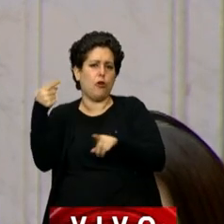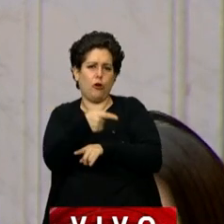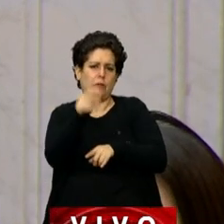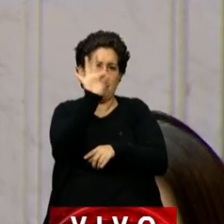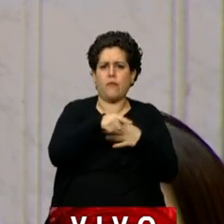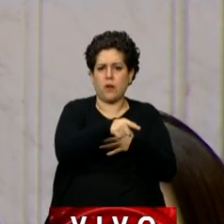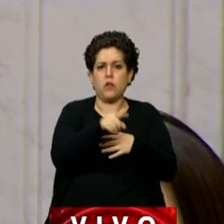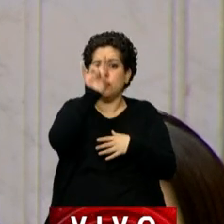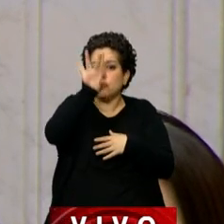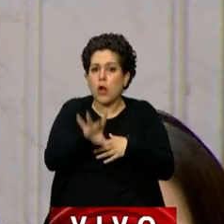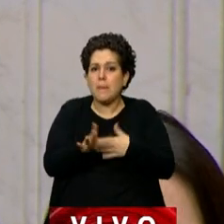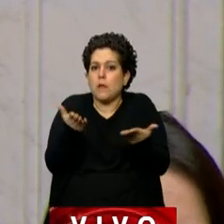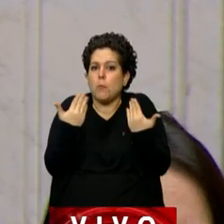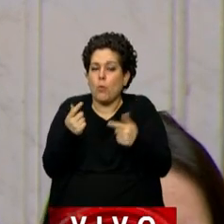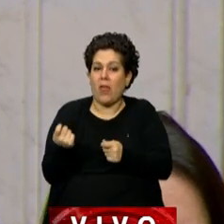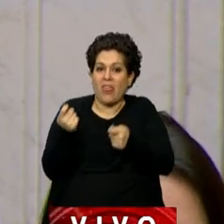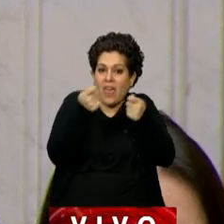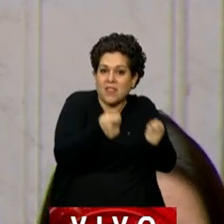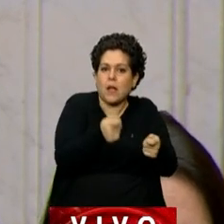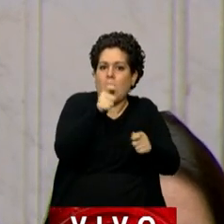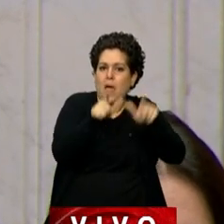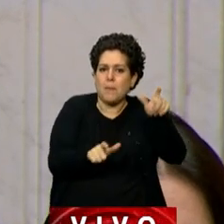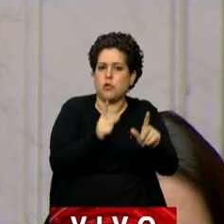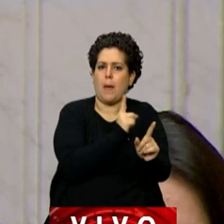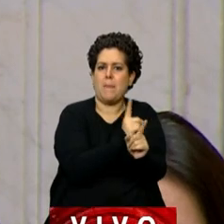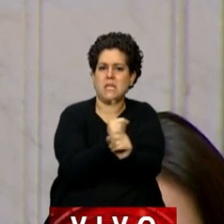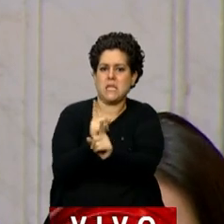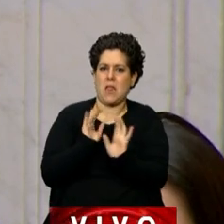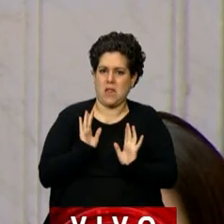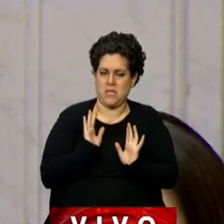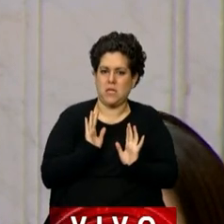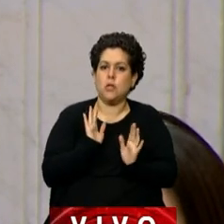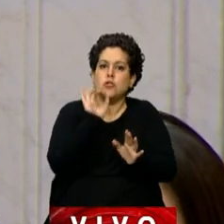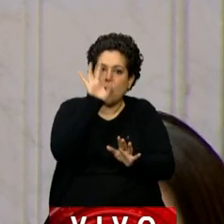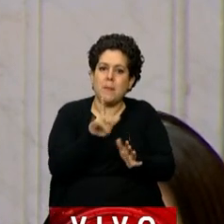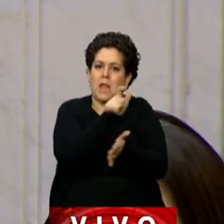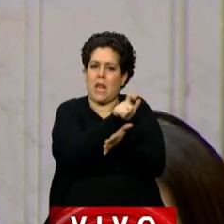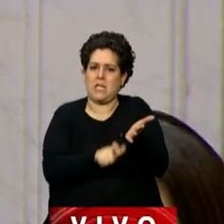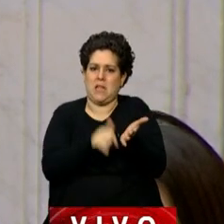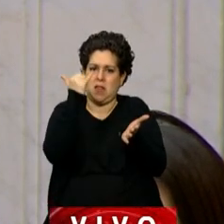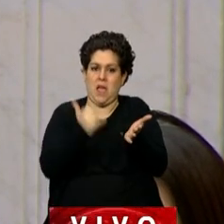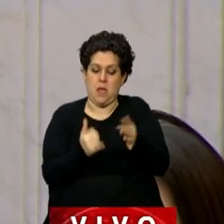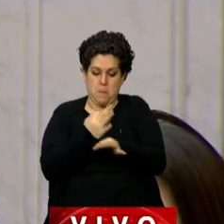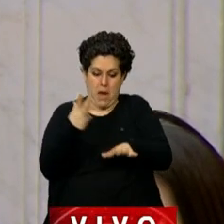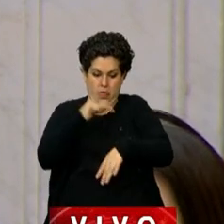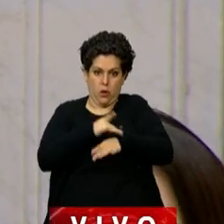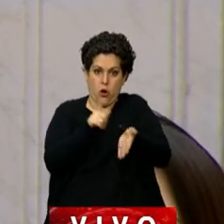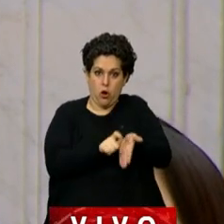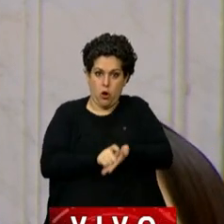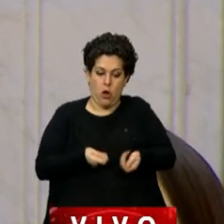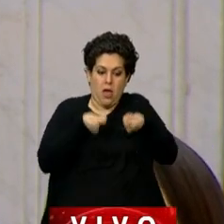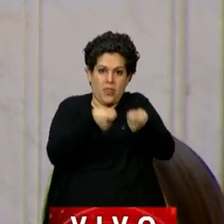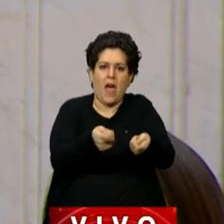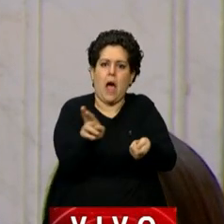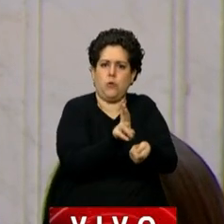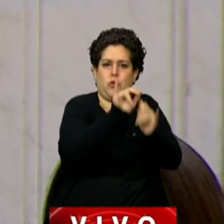antimicrobiana sistémica, pueden ser entregados a los pacientes bajo receta del profesional médico que autoriza